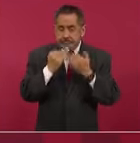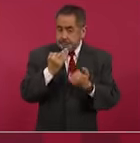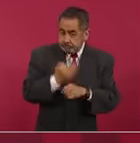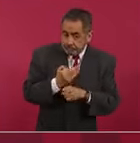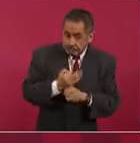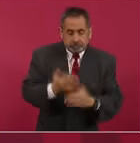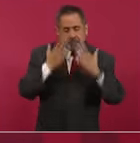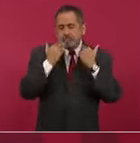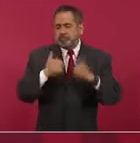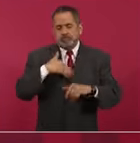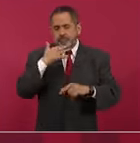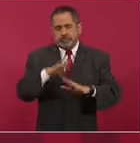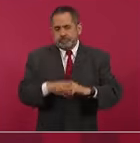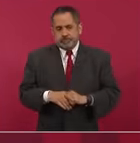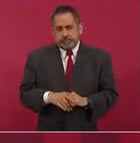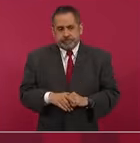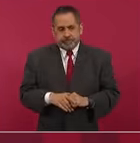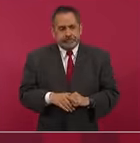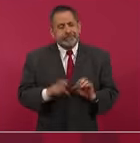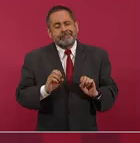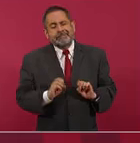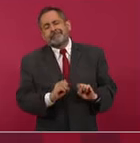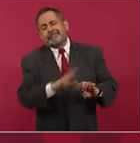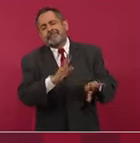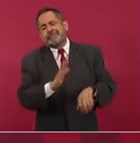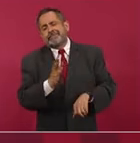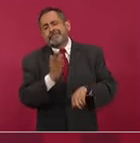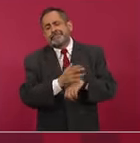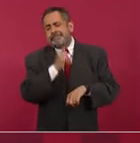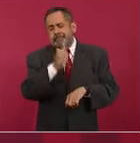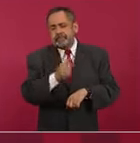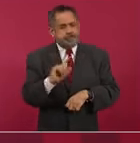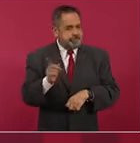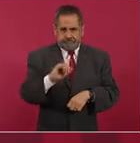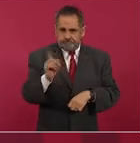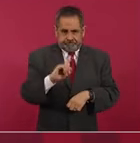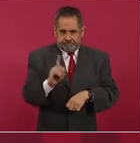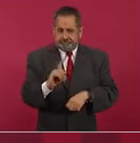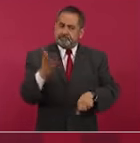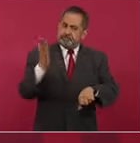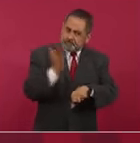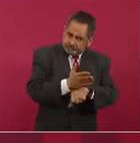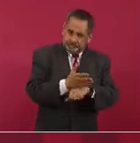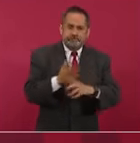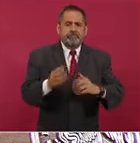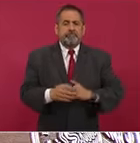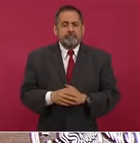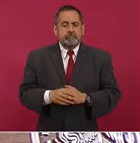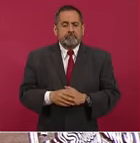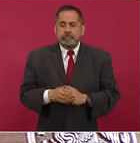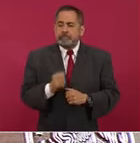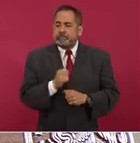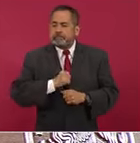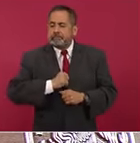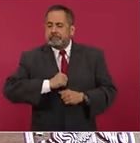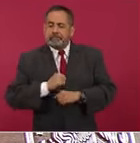No hay la impunidad que imperaba. No existe el